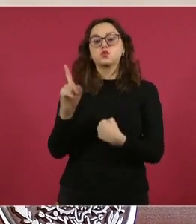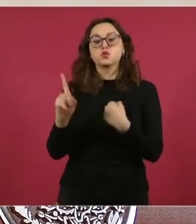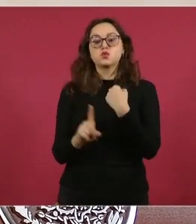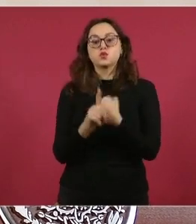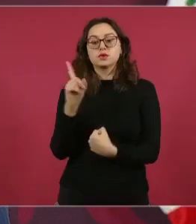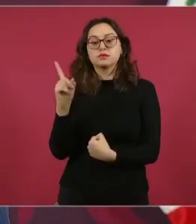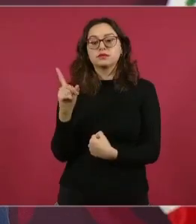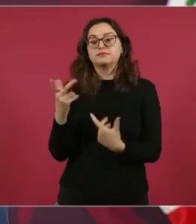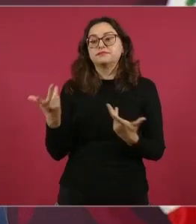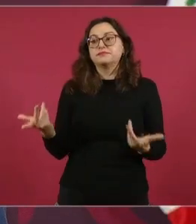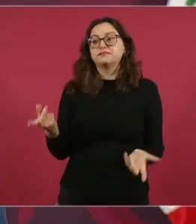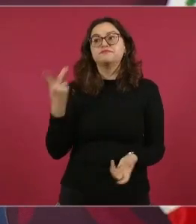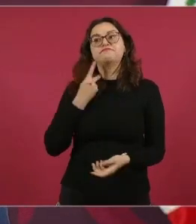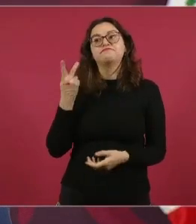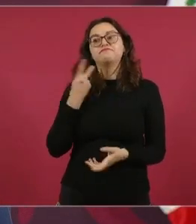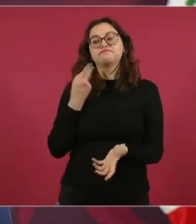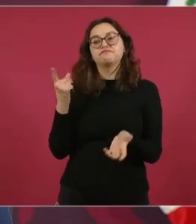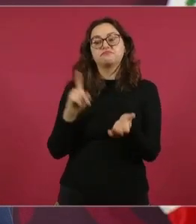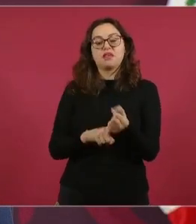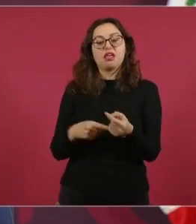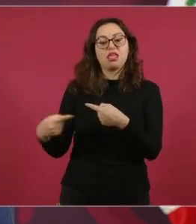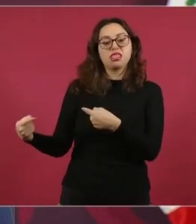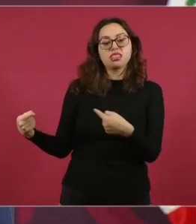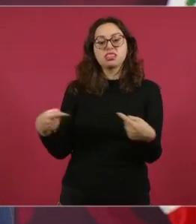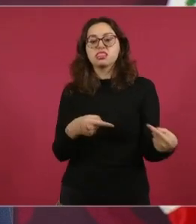pues de diferencias políticas,